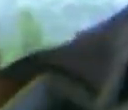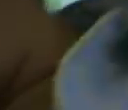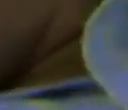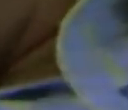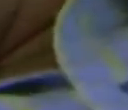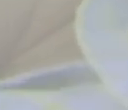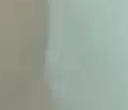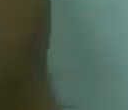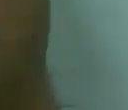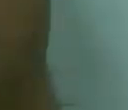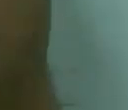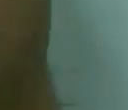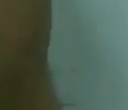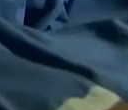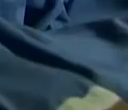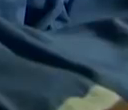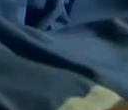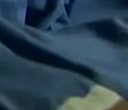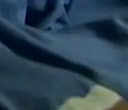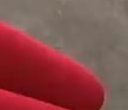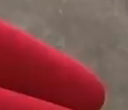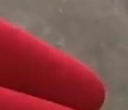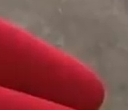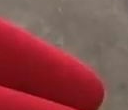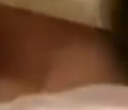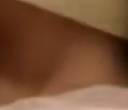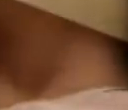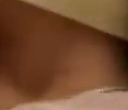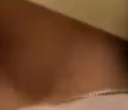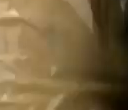crees en los milagros vas a salir adelante